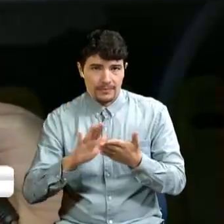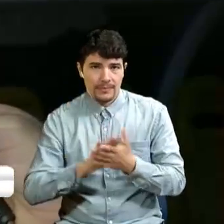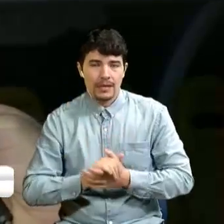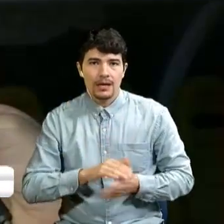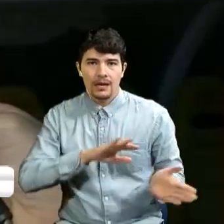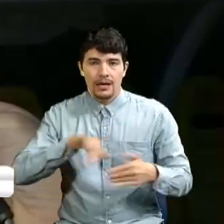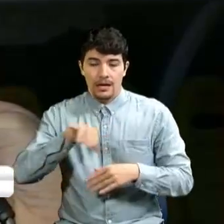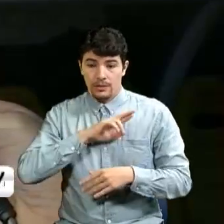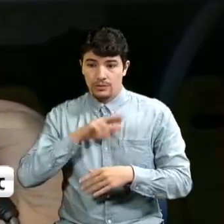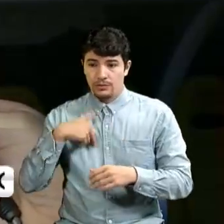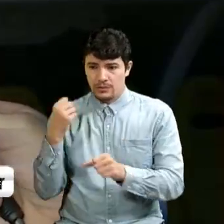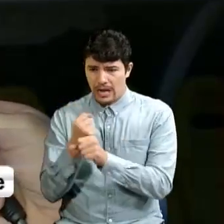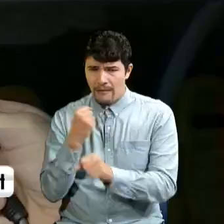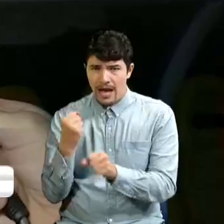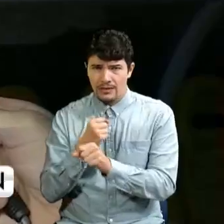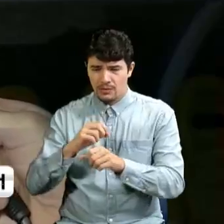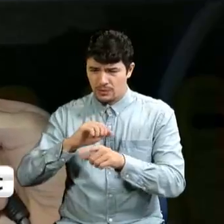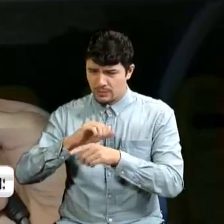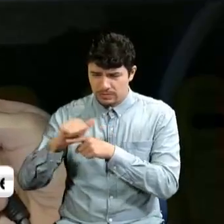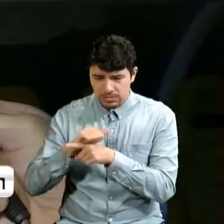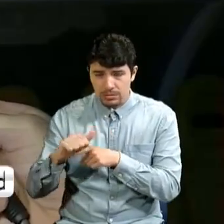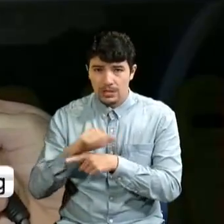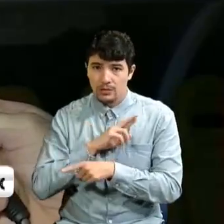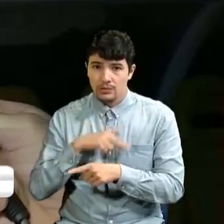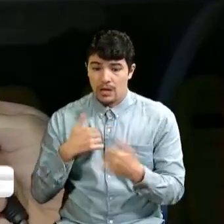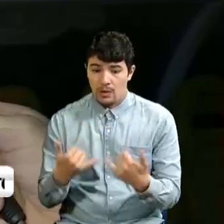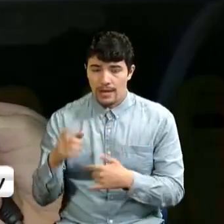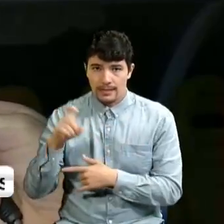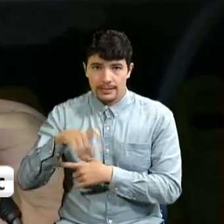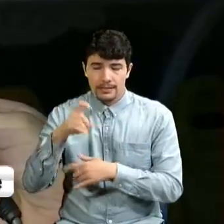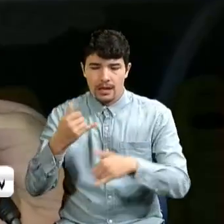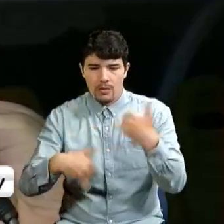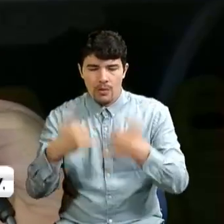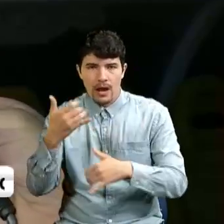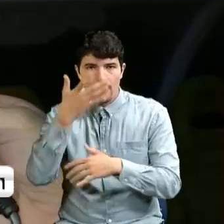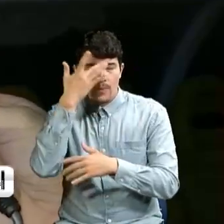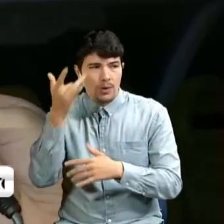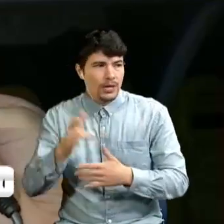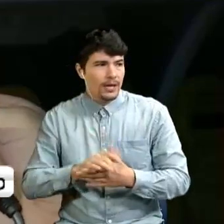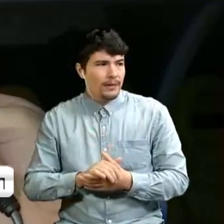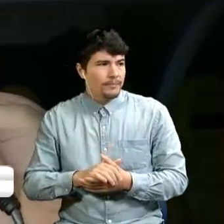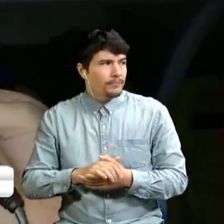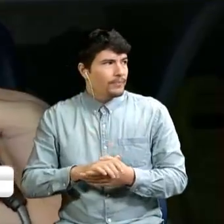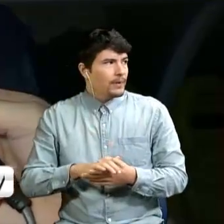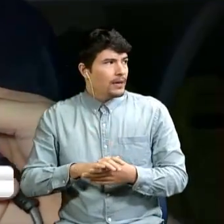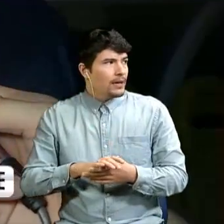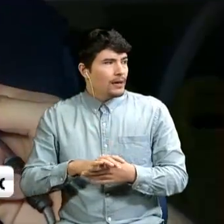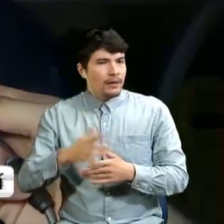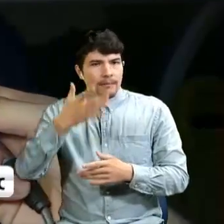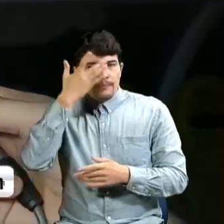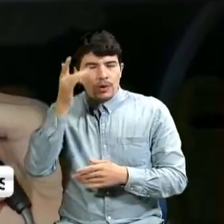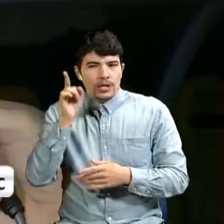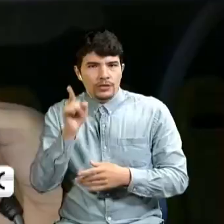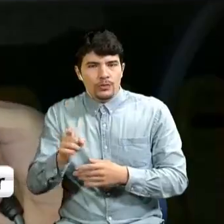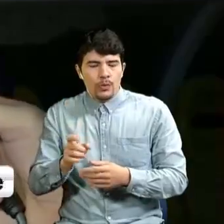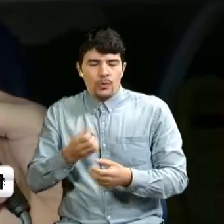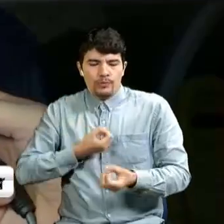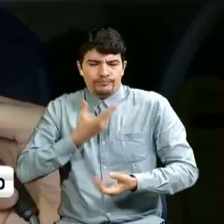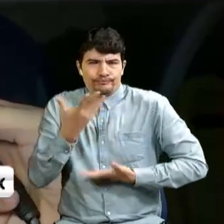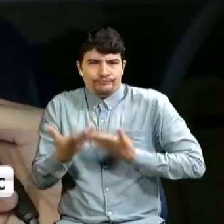la necesidad de jugar porque esa esa expresión que ellos y ese